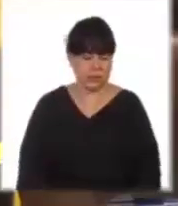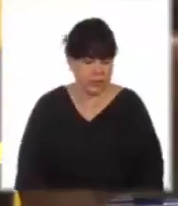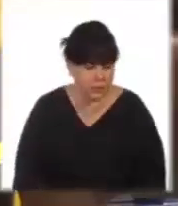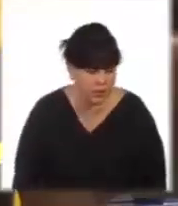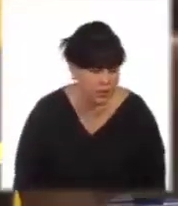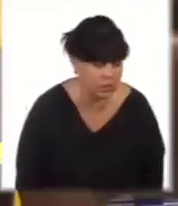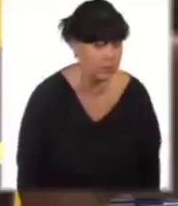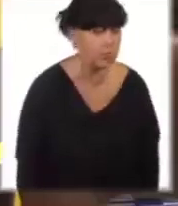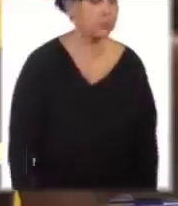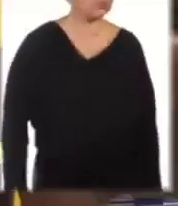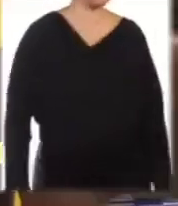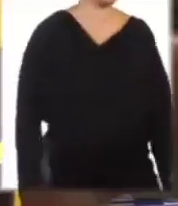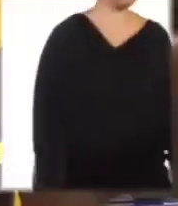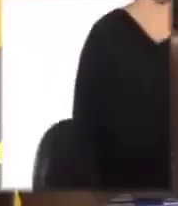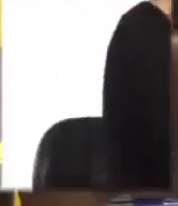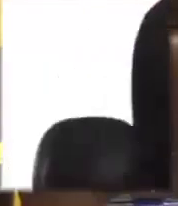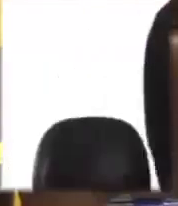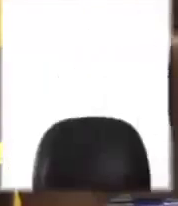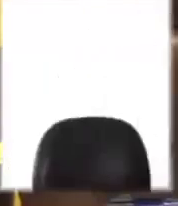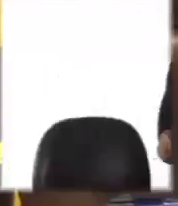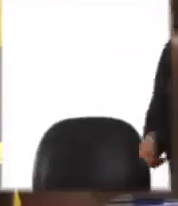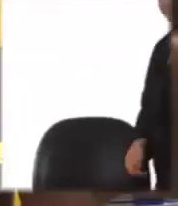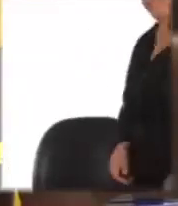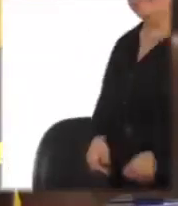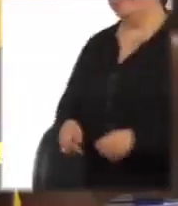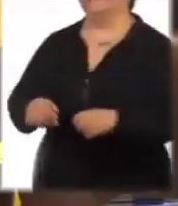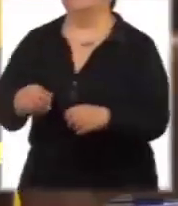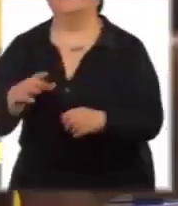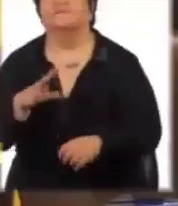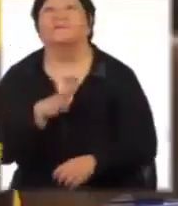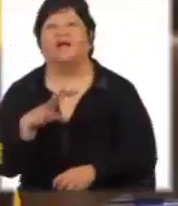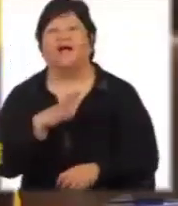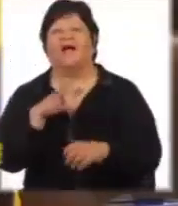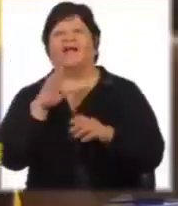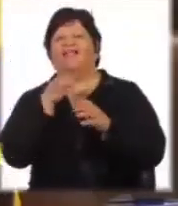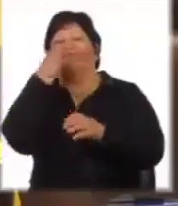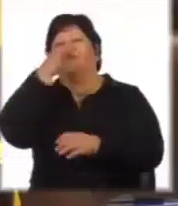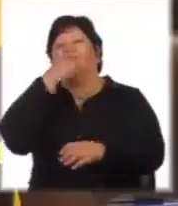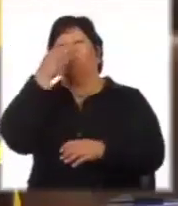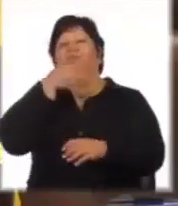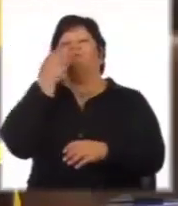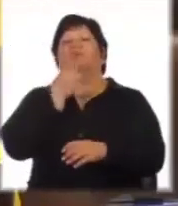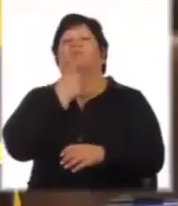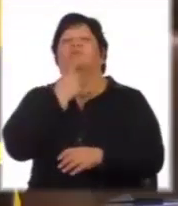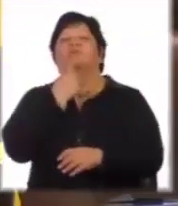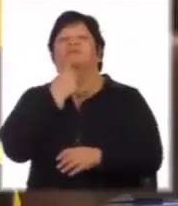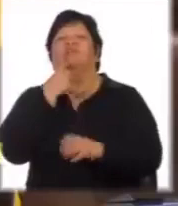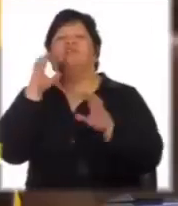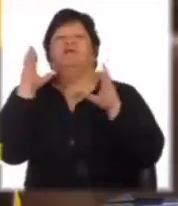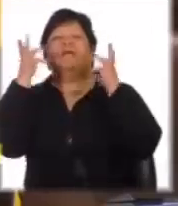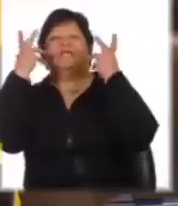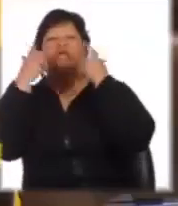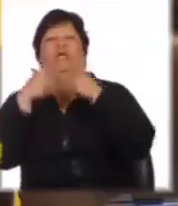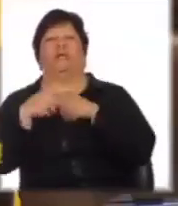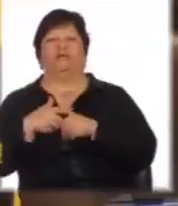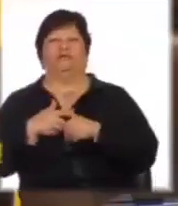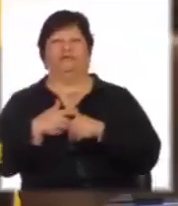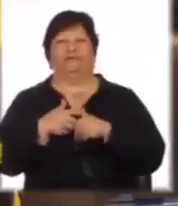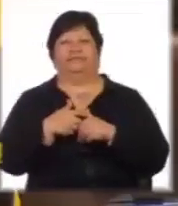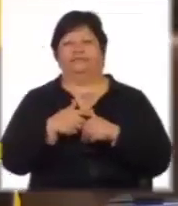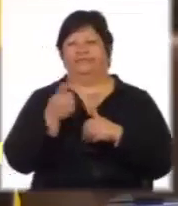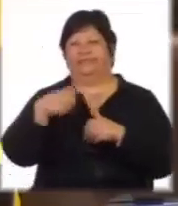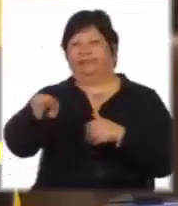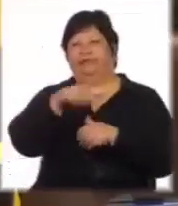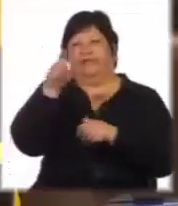discursos políticos reaccionarios en la opinión pública. Discursos políticos de principio de